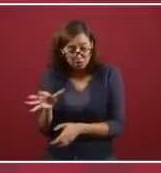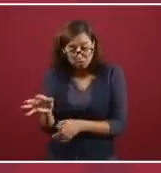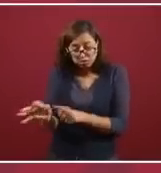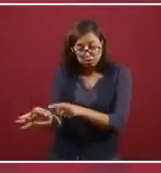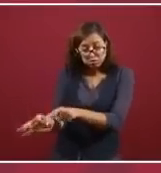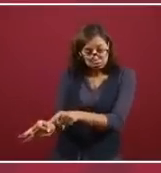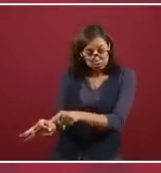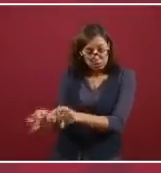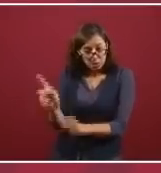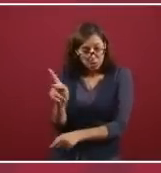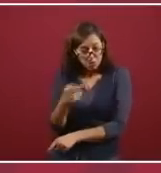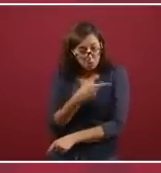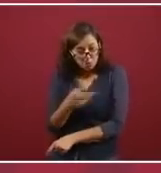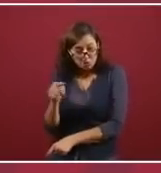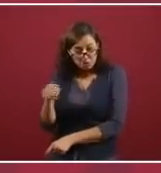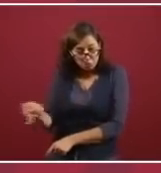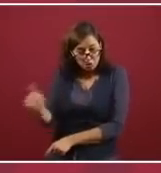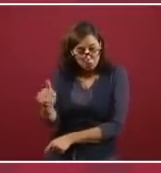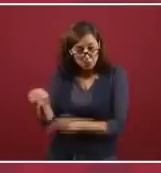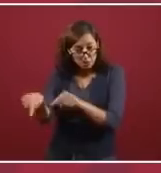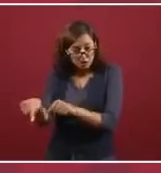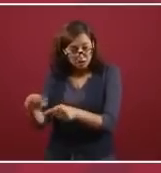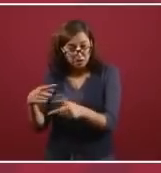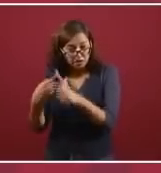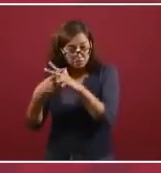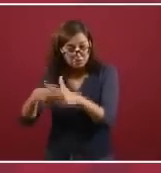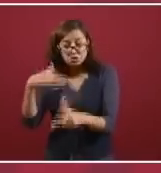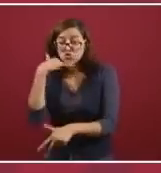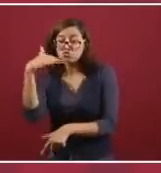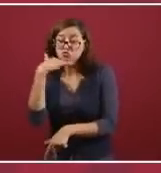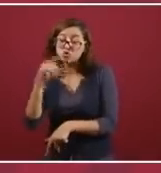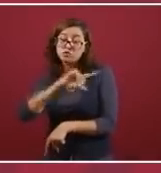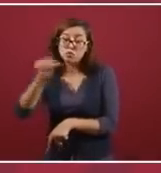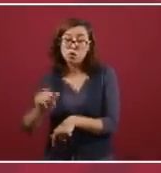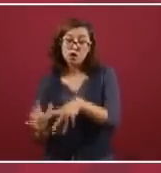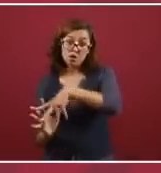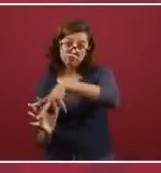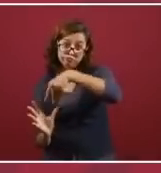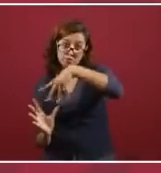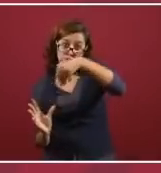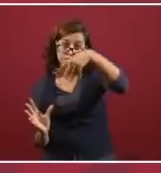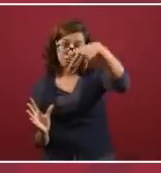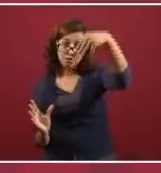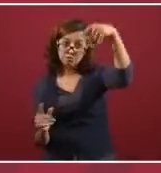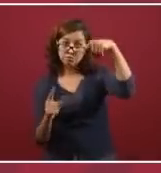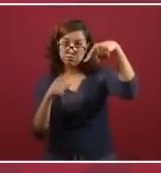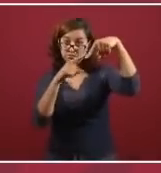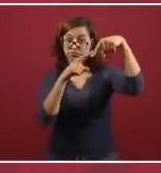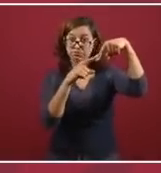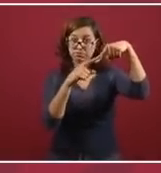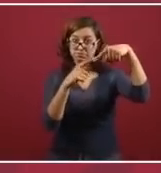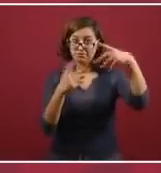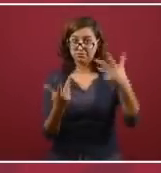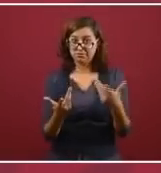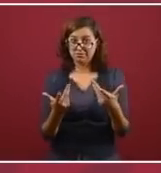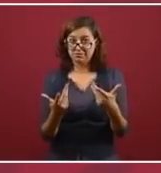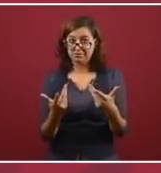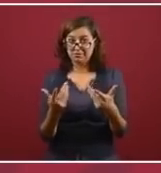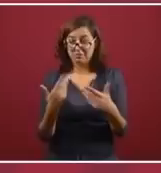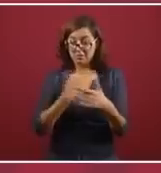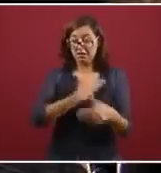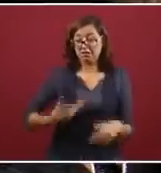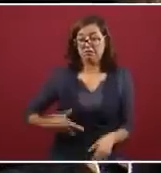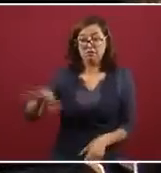al Palacio, aquí donde estamos, o a la Ciudad de México, es de